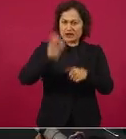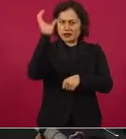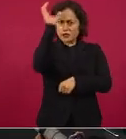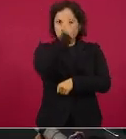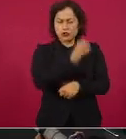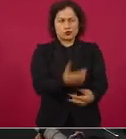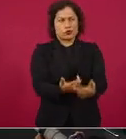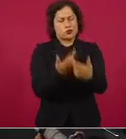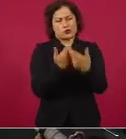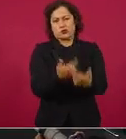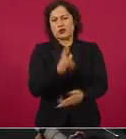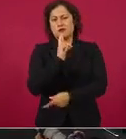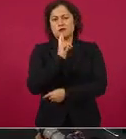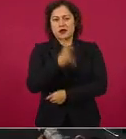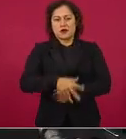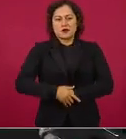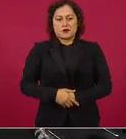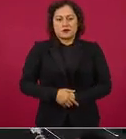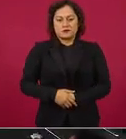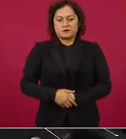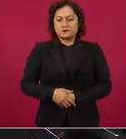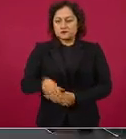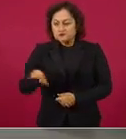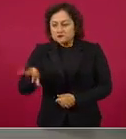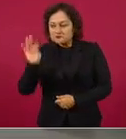A ver si no les cuesta mucho trabajo.